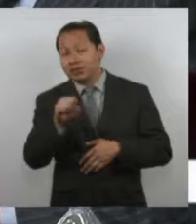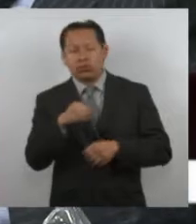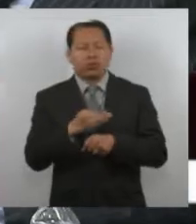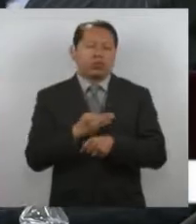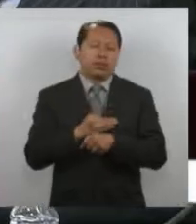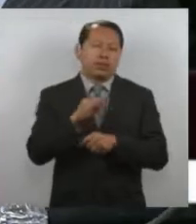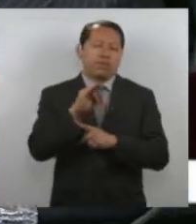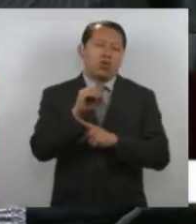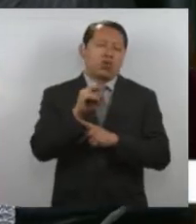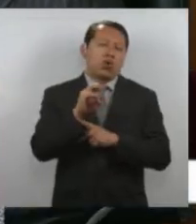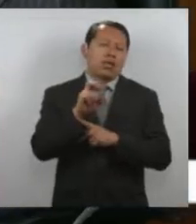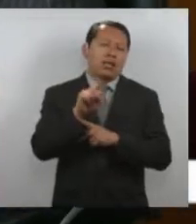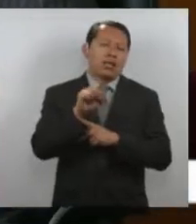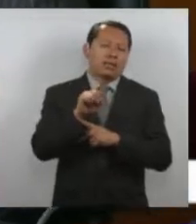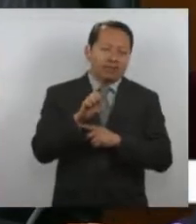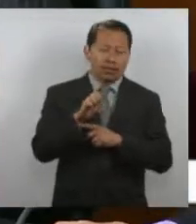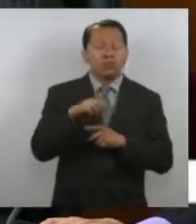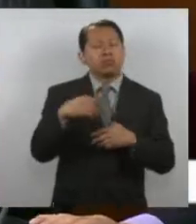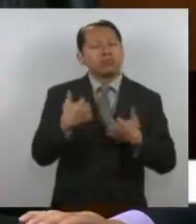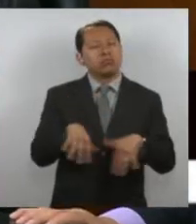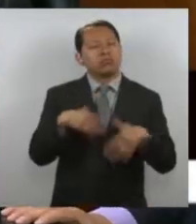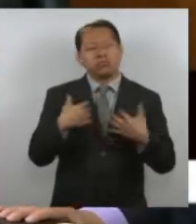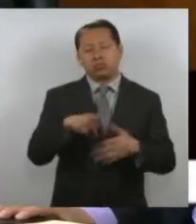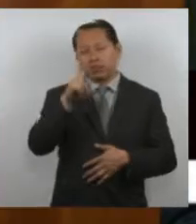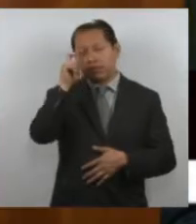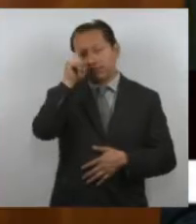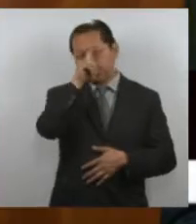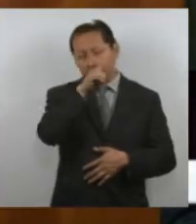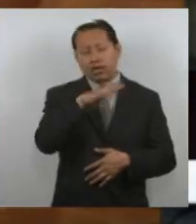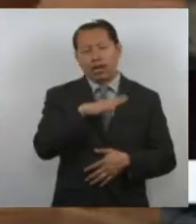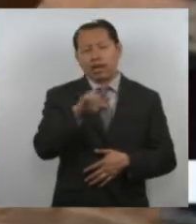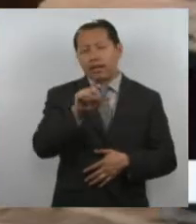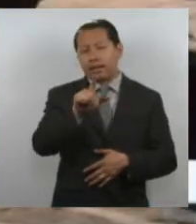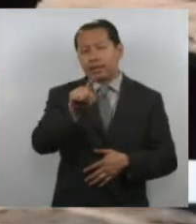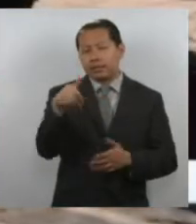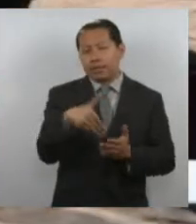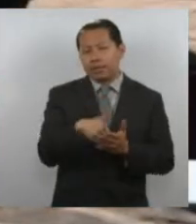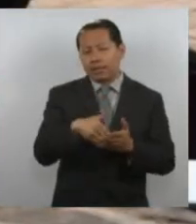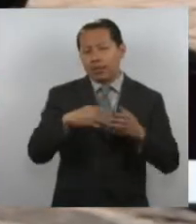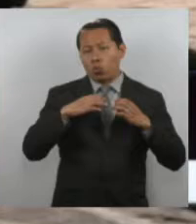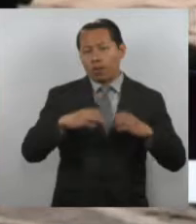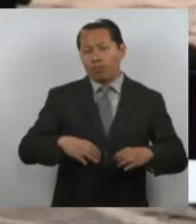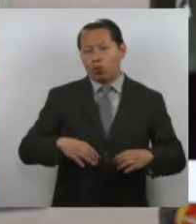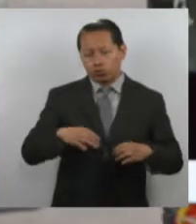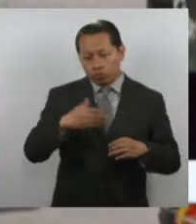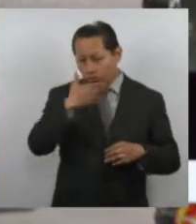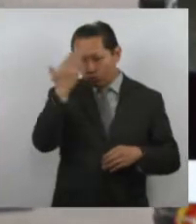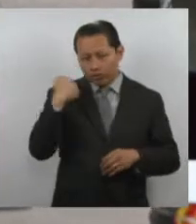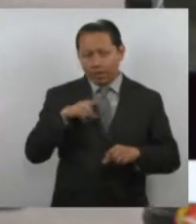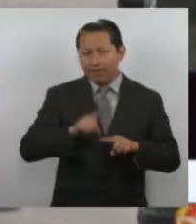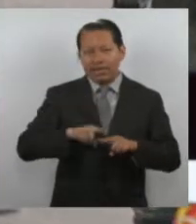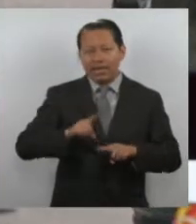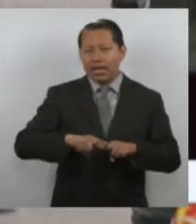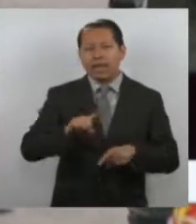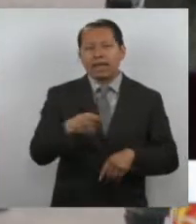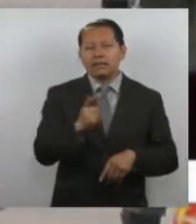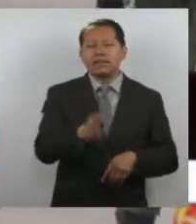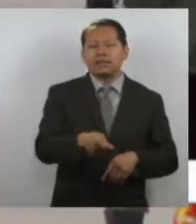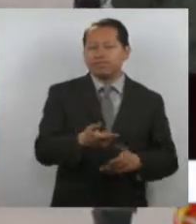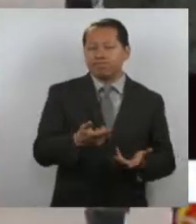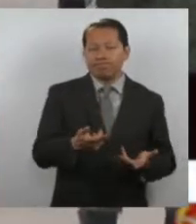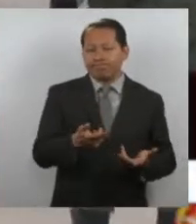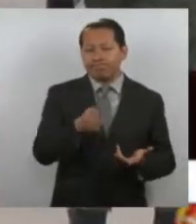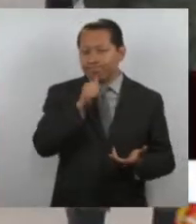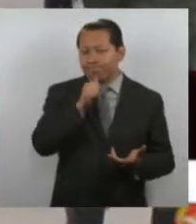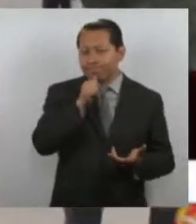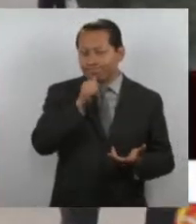en México. Hay 37,000 cuerpos que lamentablemente están sin reconocer, ¿sí? Para buscar